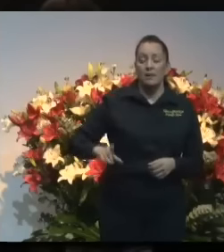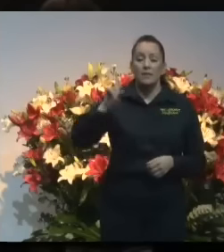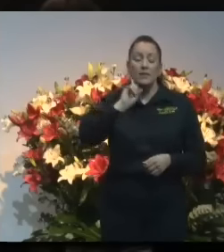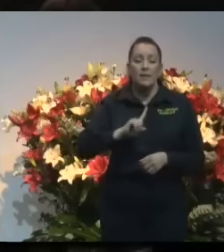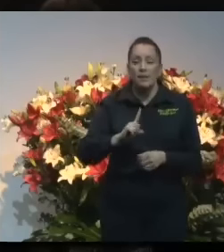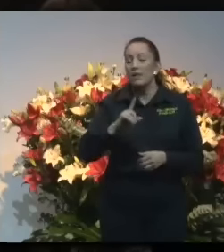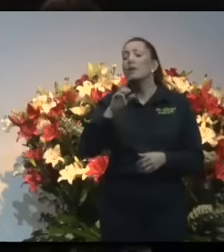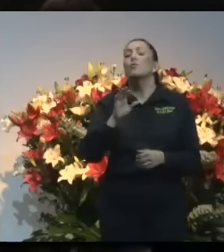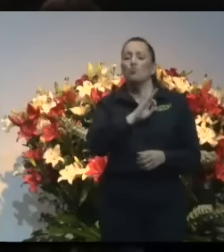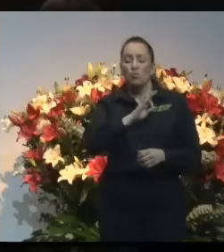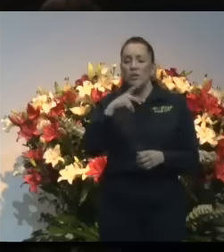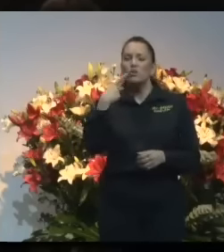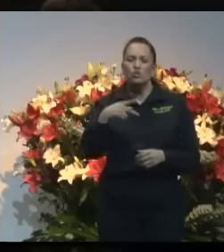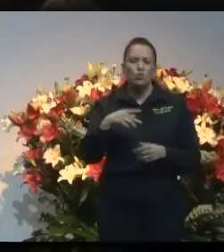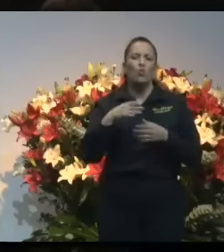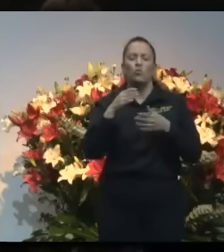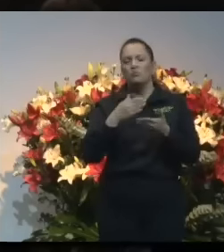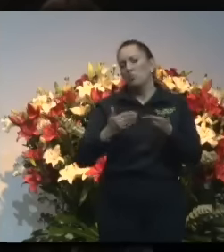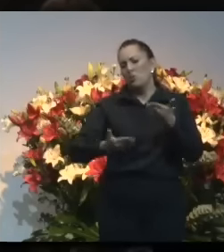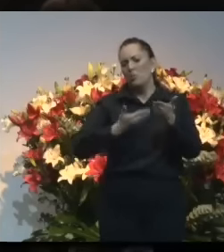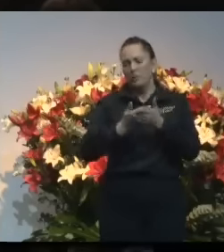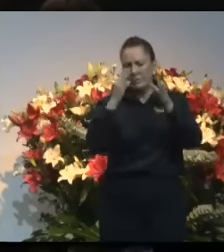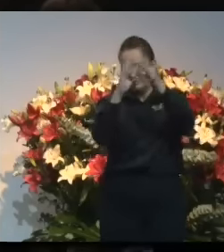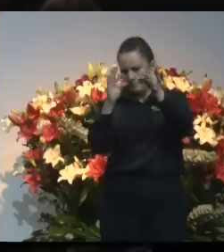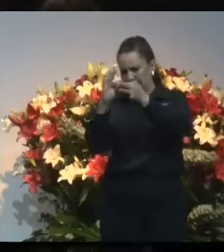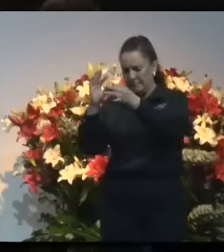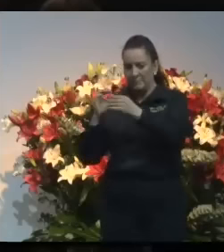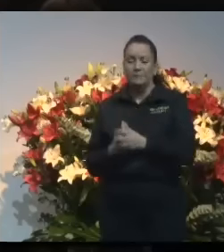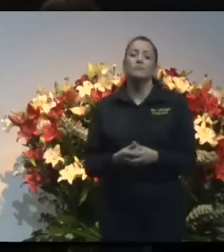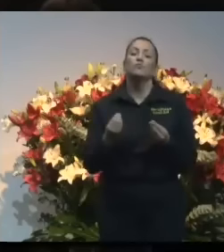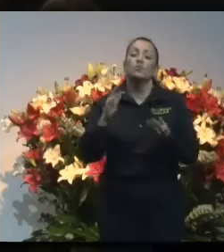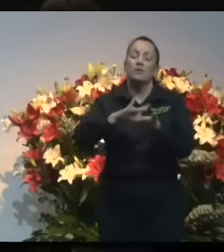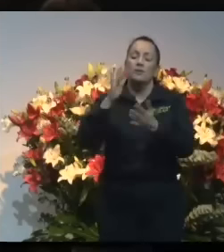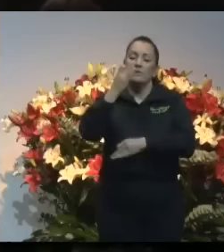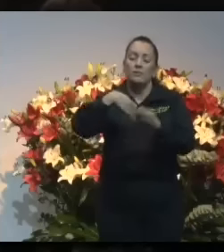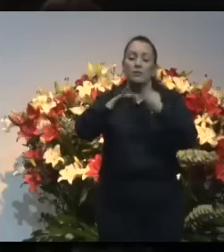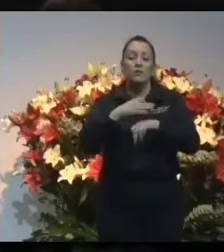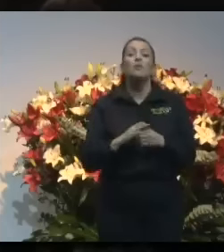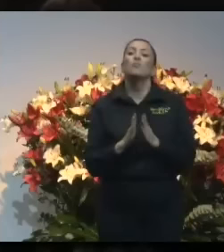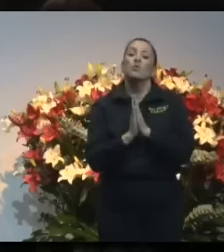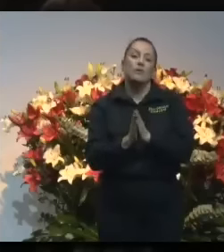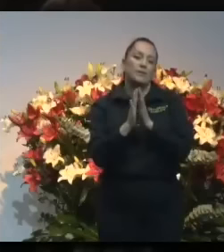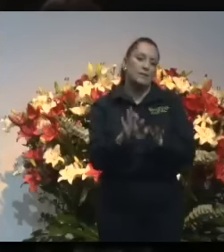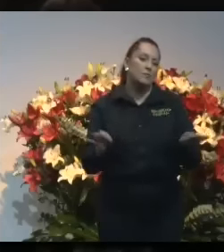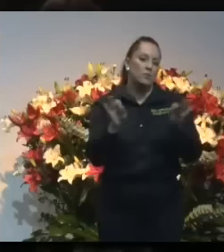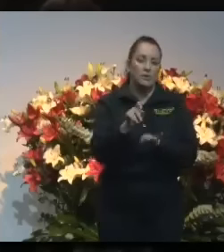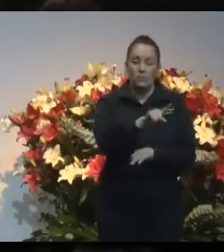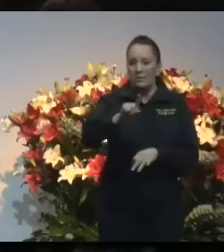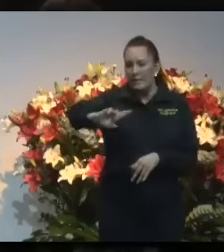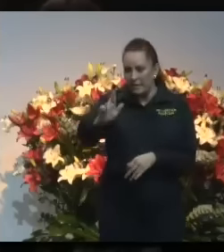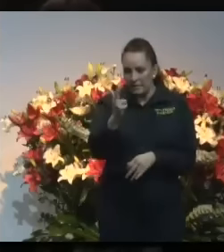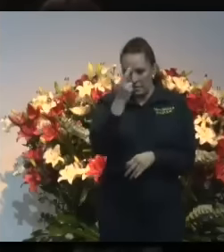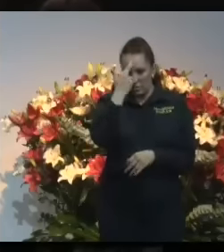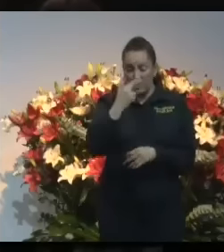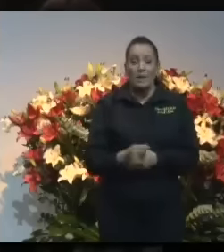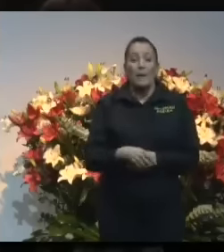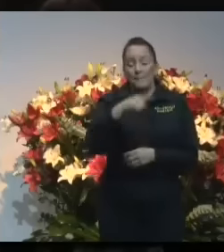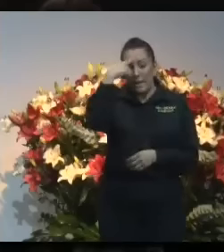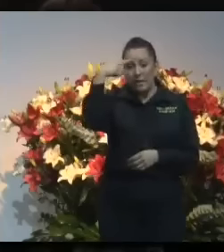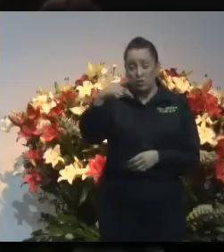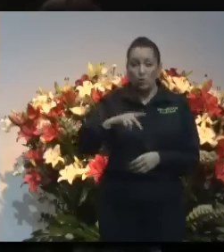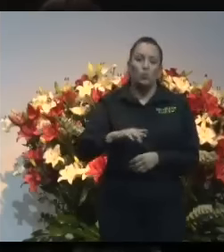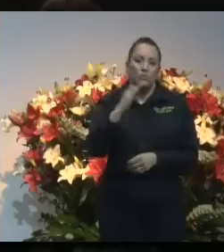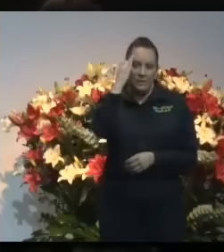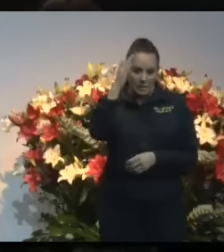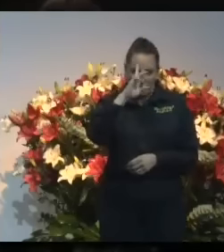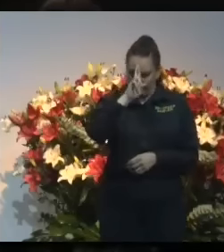un mensaje. Muchas gracias. Queremos recordarles a todas las personas que nos acompañan que, por respeto a su tiempo y al de nuestra